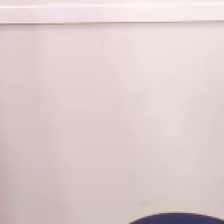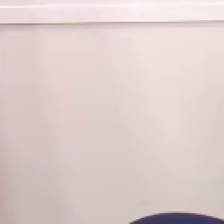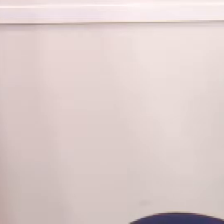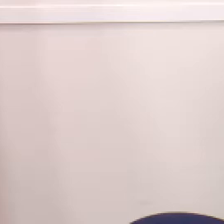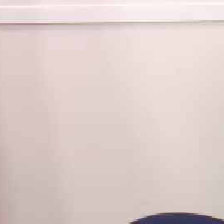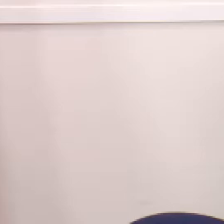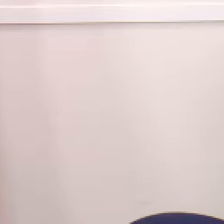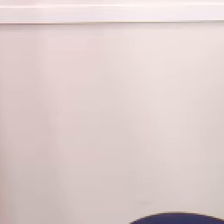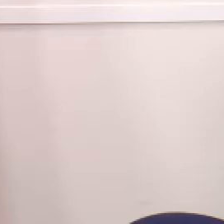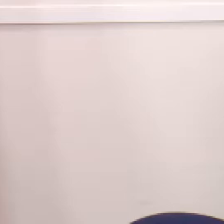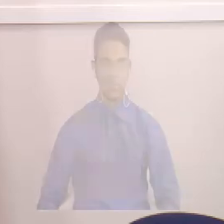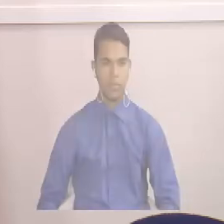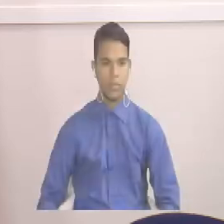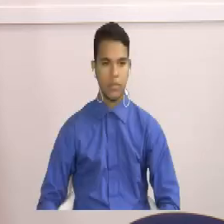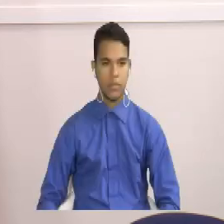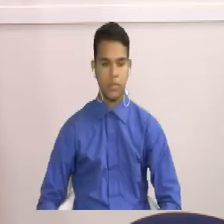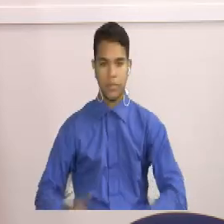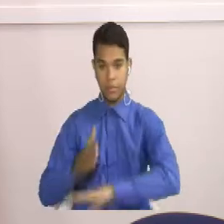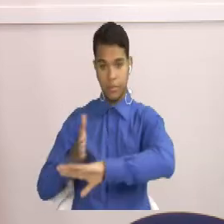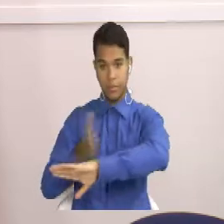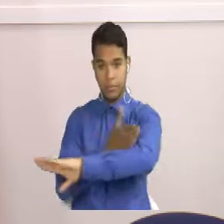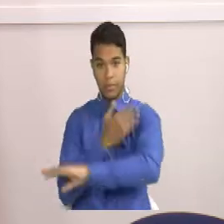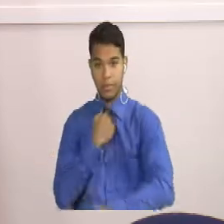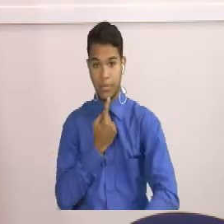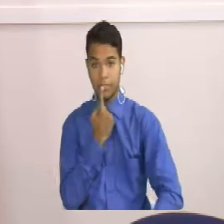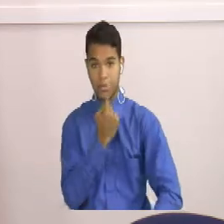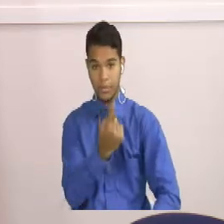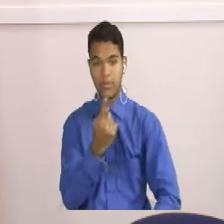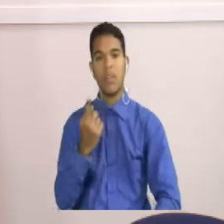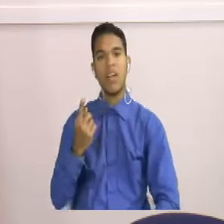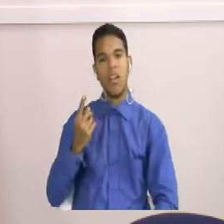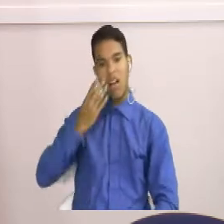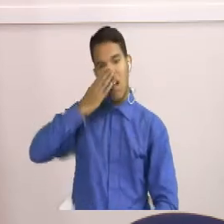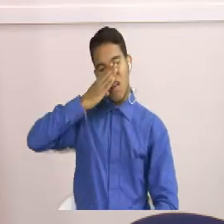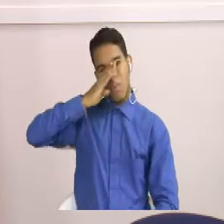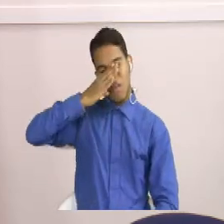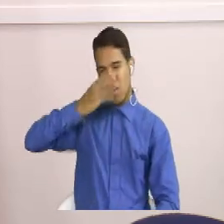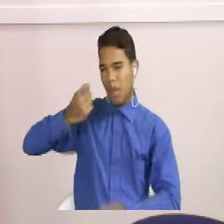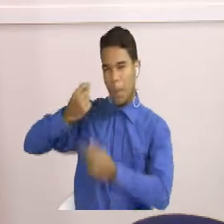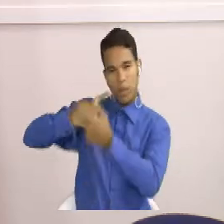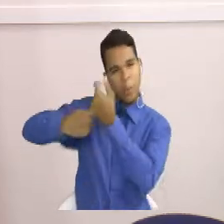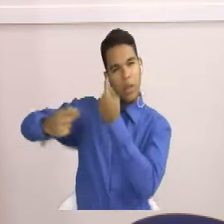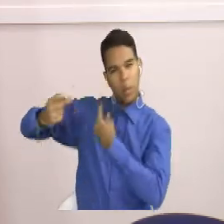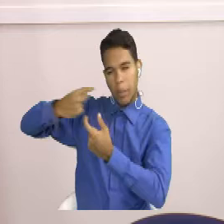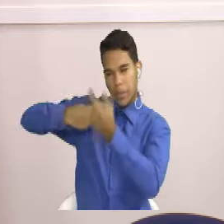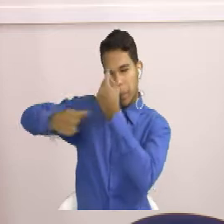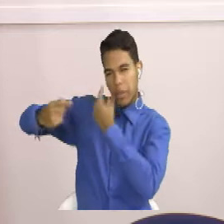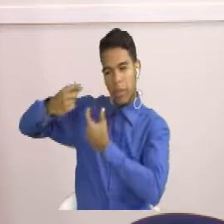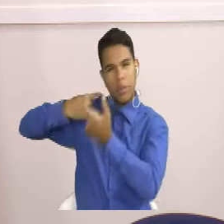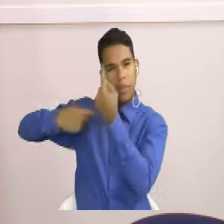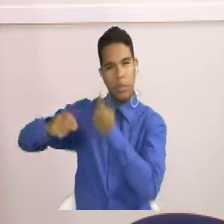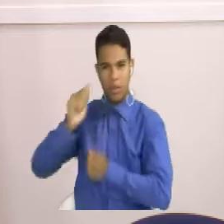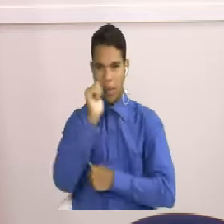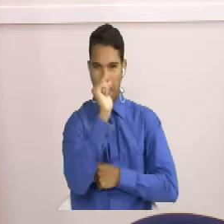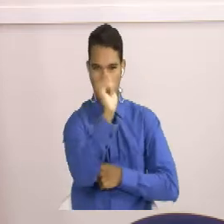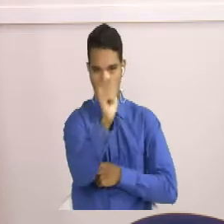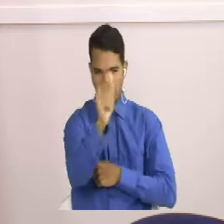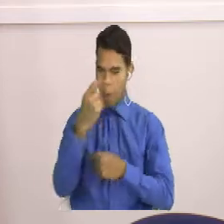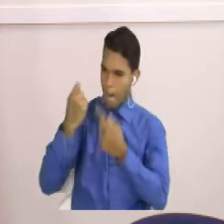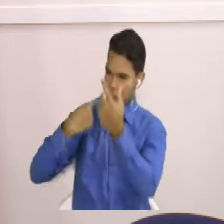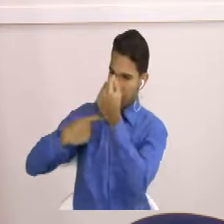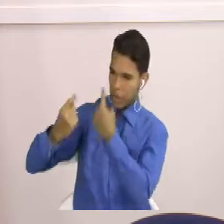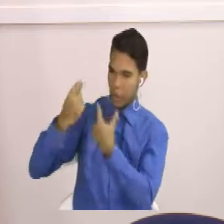Bueno, y como les estaba contando anteriormente, nosotros hemos recibido algunas inquietudes especiales sobre de los televidentes a través